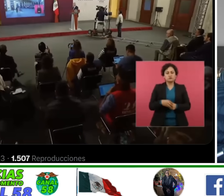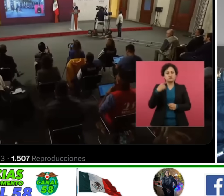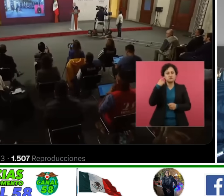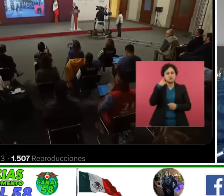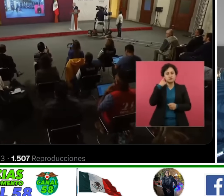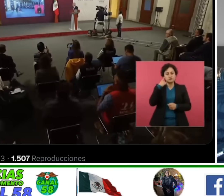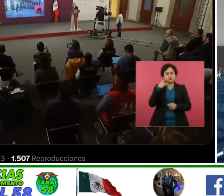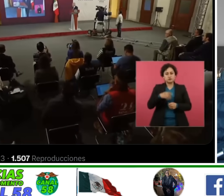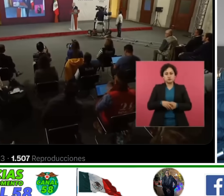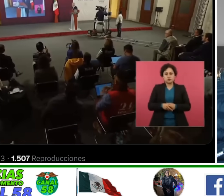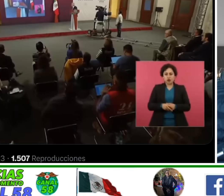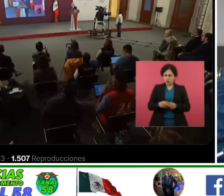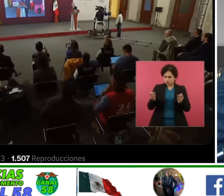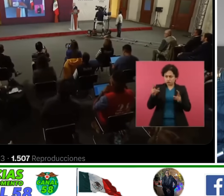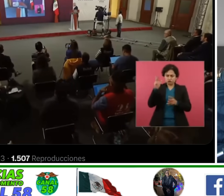mañana